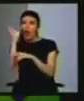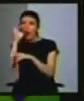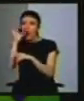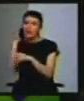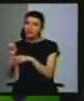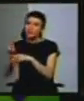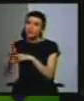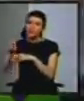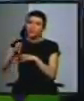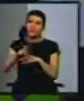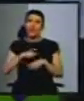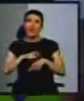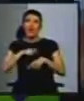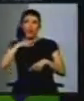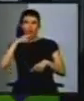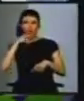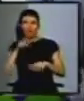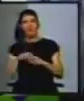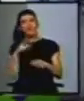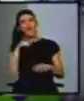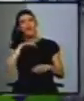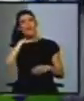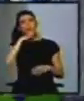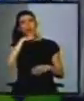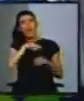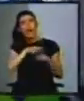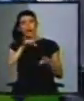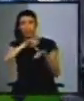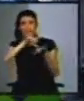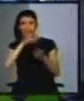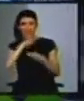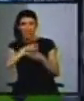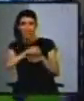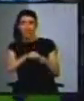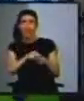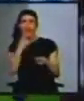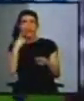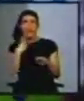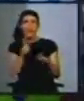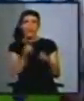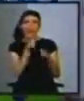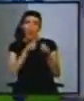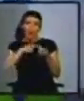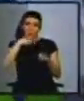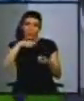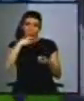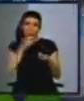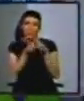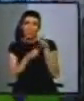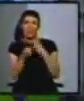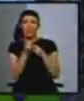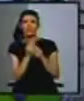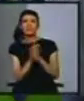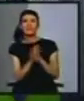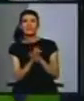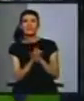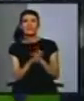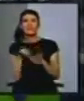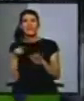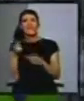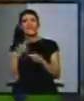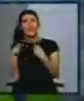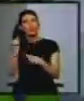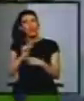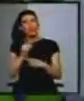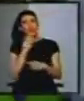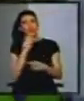de almorzar. Vamos a entrar al mercado central. Ajá. Ahí vamos a ver cosas para comer, todo ese tipo, que acá se venden más